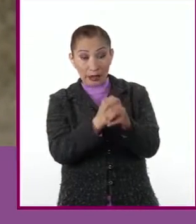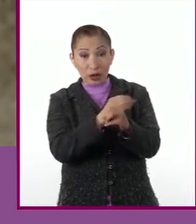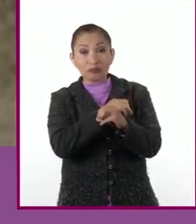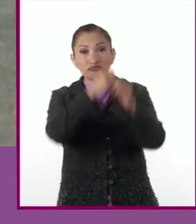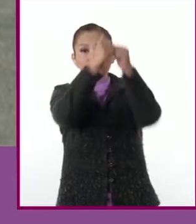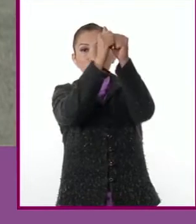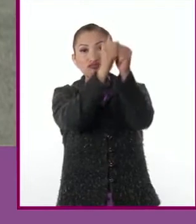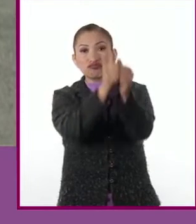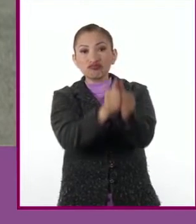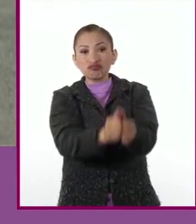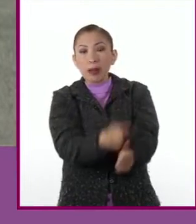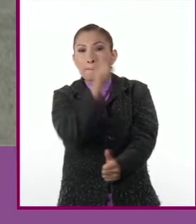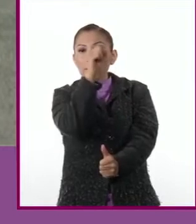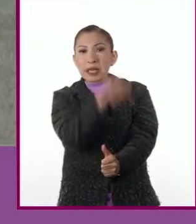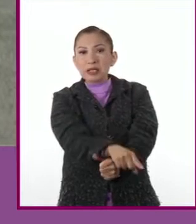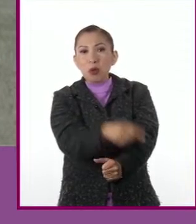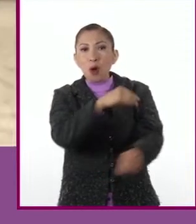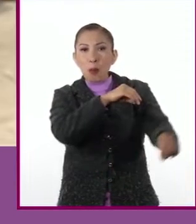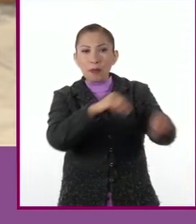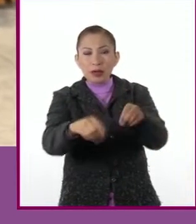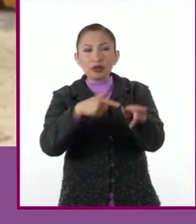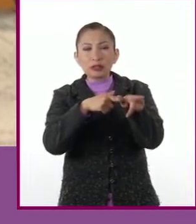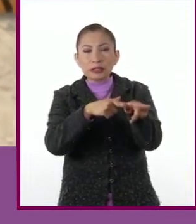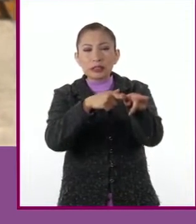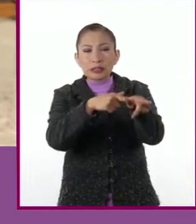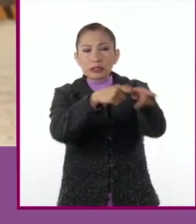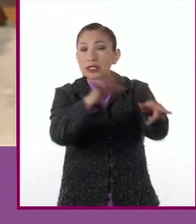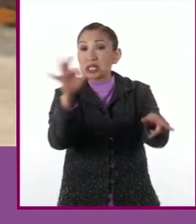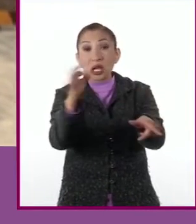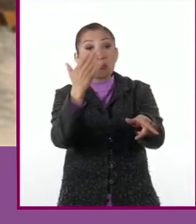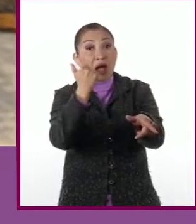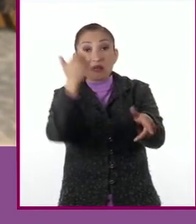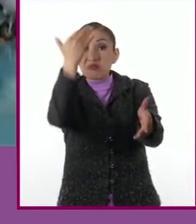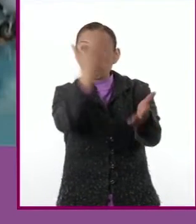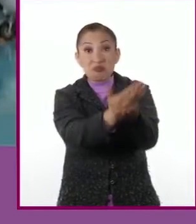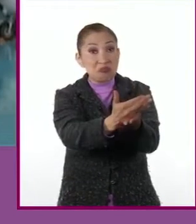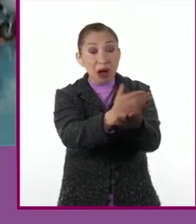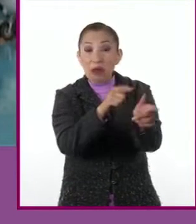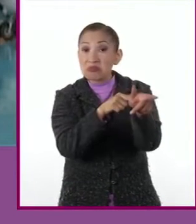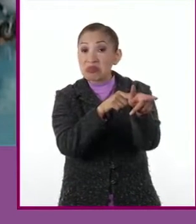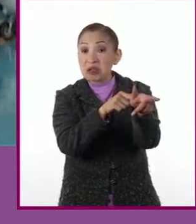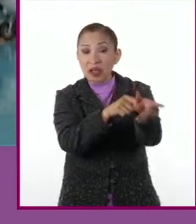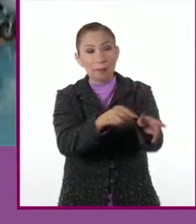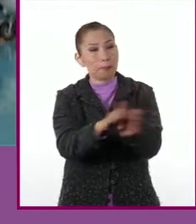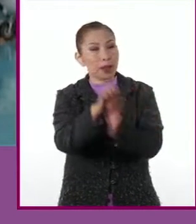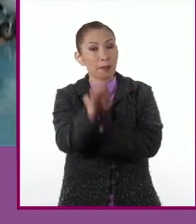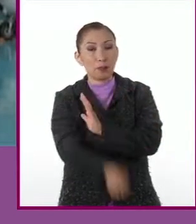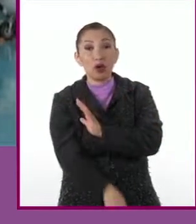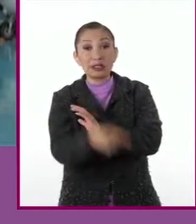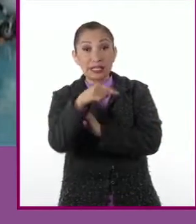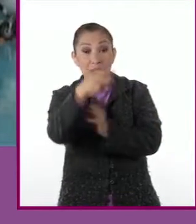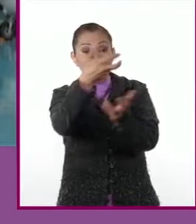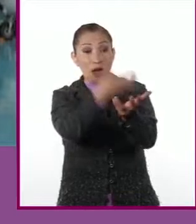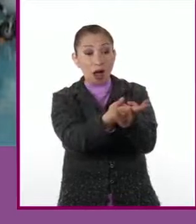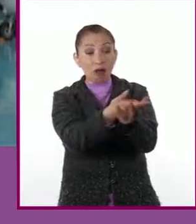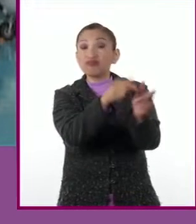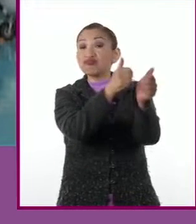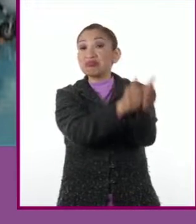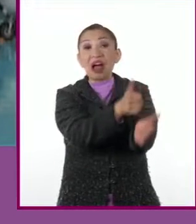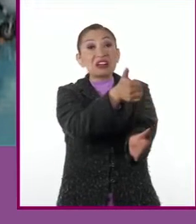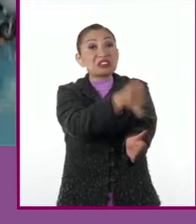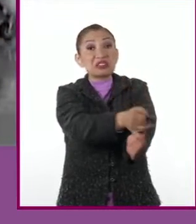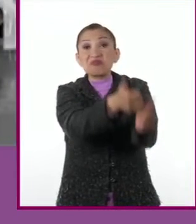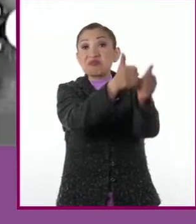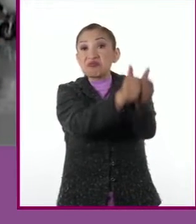a permanecer en su mismo estado de movimiento si no hay nada que interfiera. Es decir, si está quieto, tenderá a